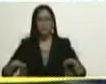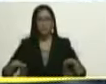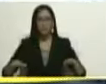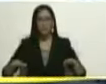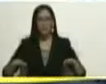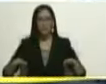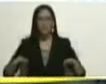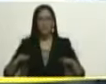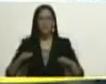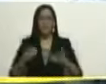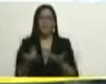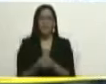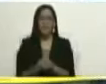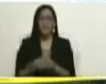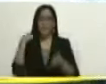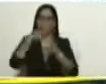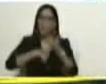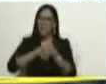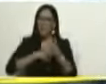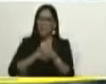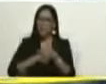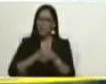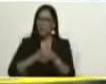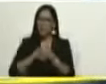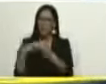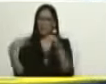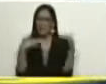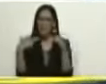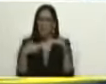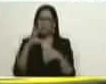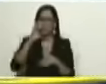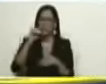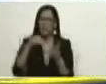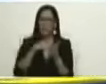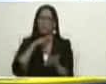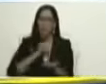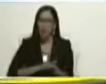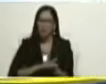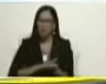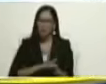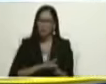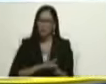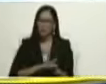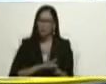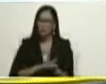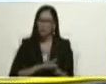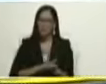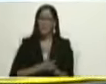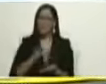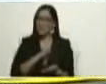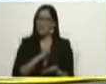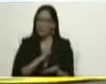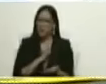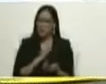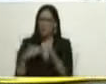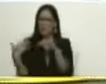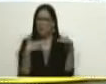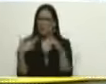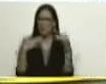Eran combatientes guerrilleros de Hamás, esos 30.000 asesinados. Eran combatientes